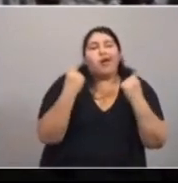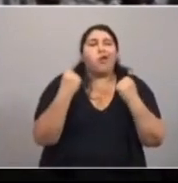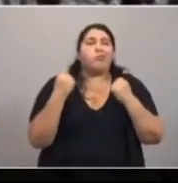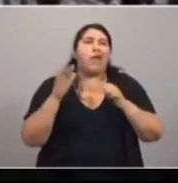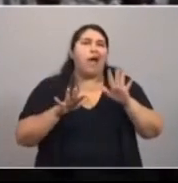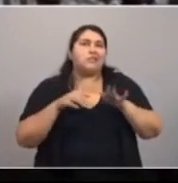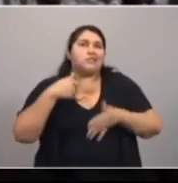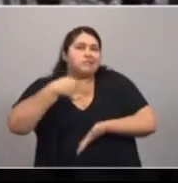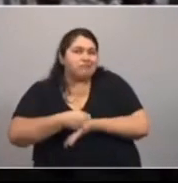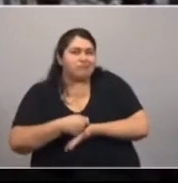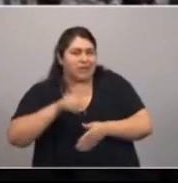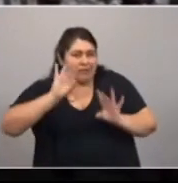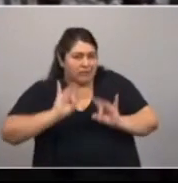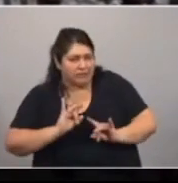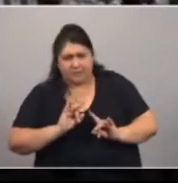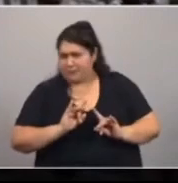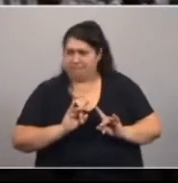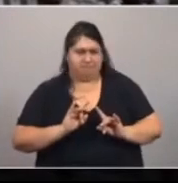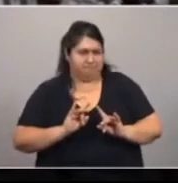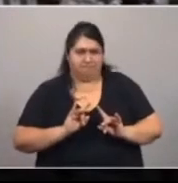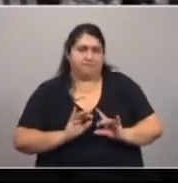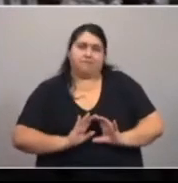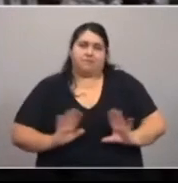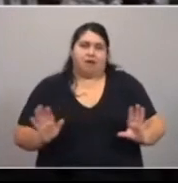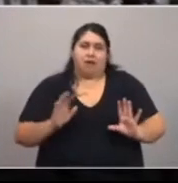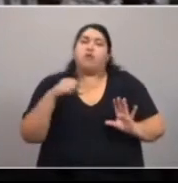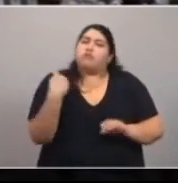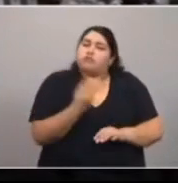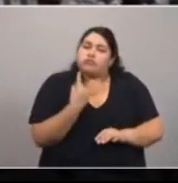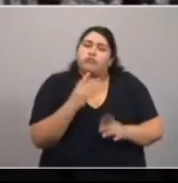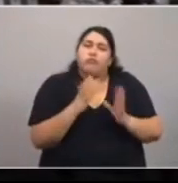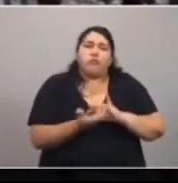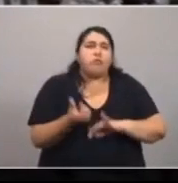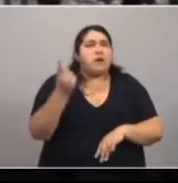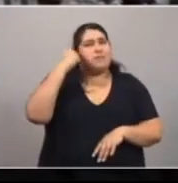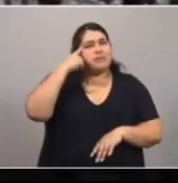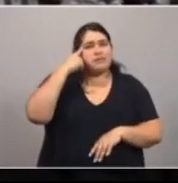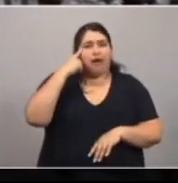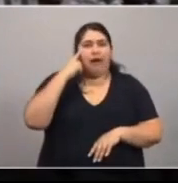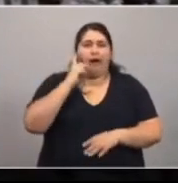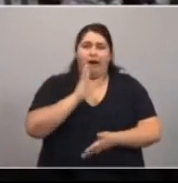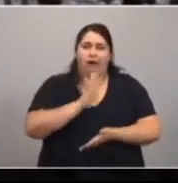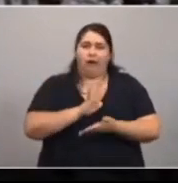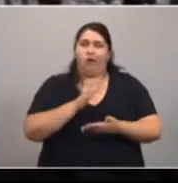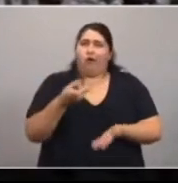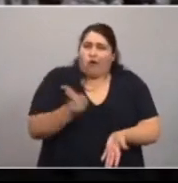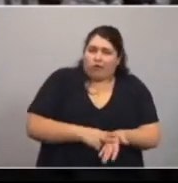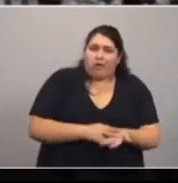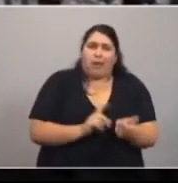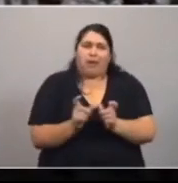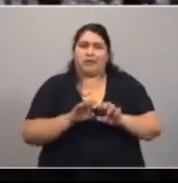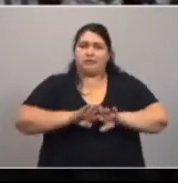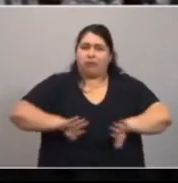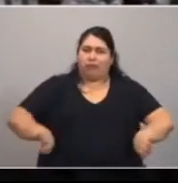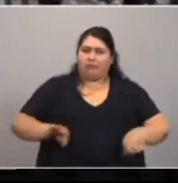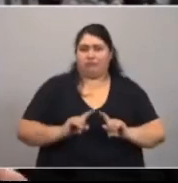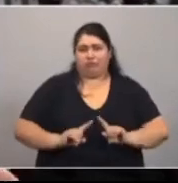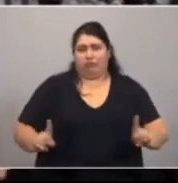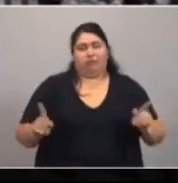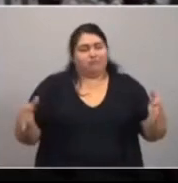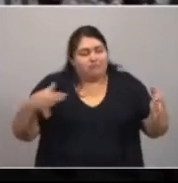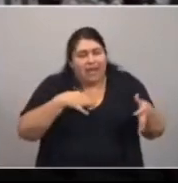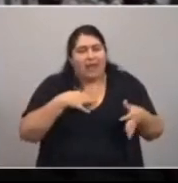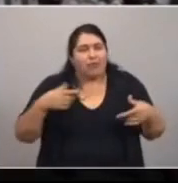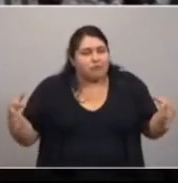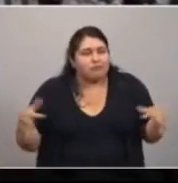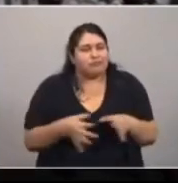modo estaríamos generando una nueva brecha de exclusión que en Argentina sería inadmisible. Eso es lo que pide el gobernador, por eso queríamos aprovechar hoy para anunciar